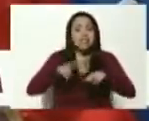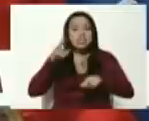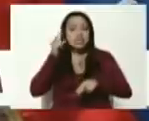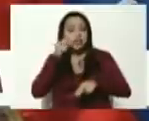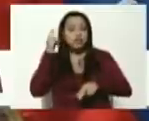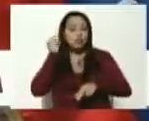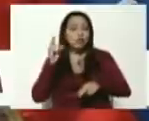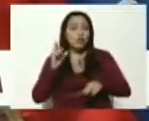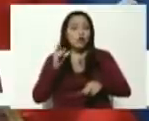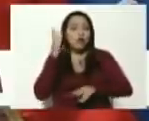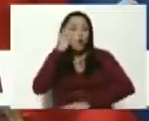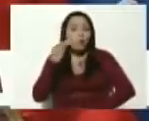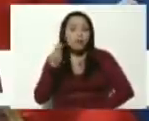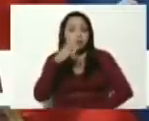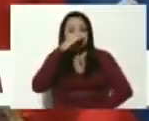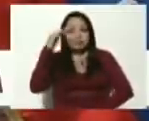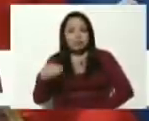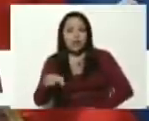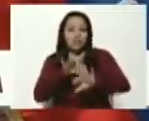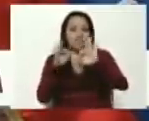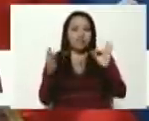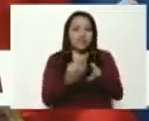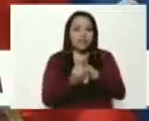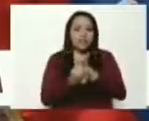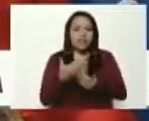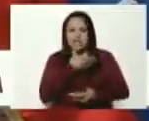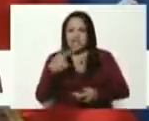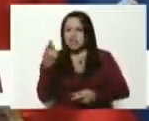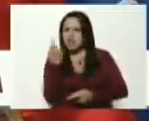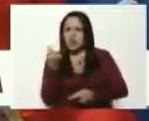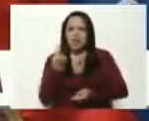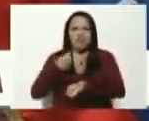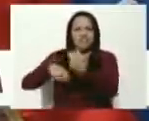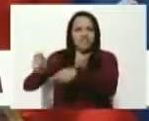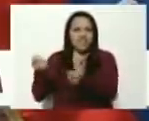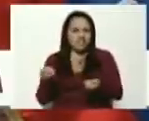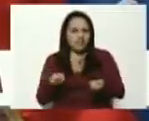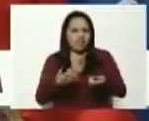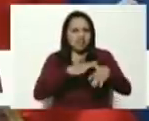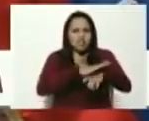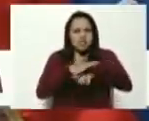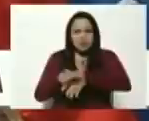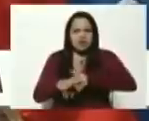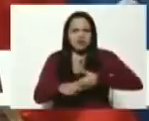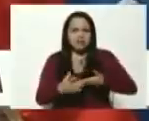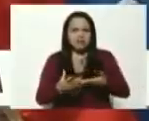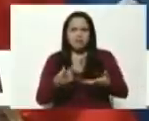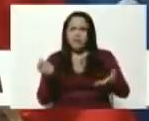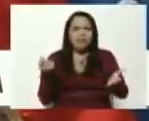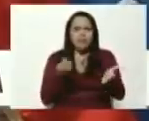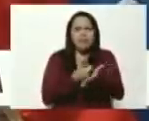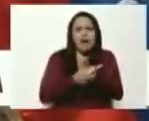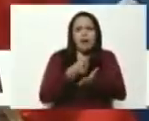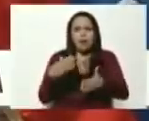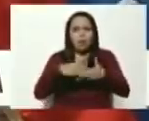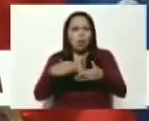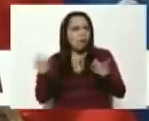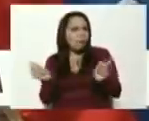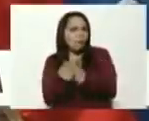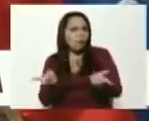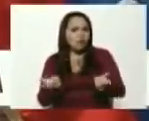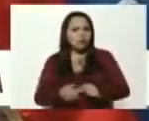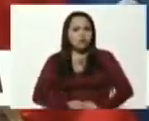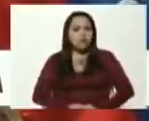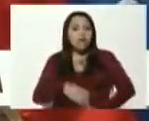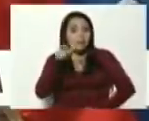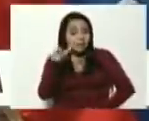familia. No tienen misericordia para explotarlas por unos cuantos dólares. Son criminales que deben